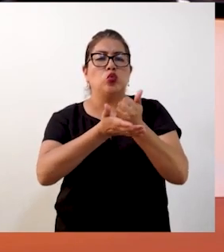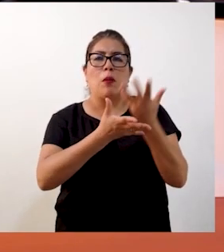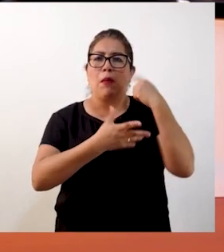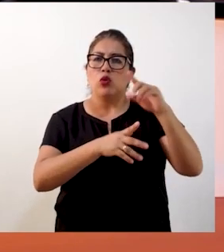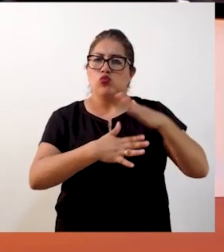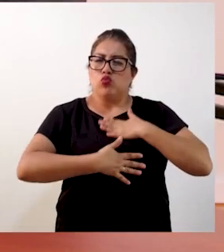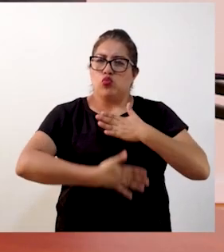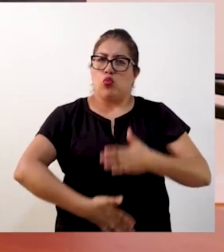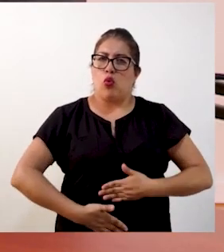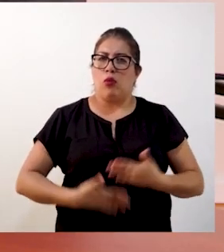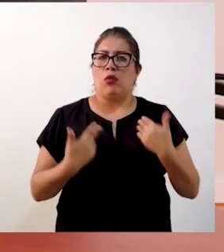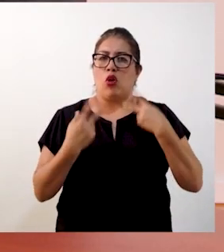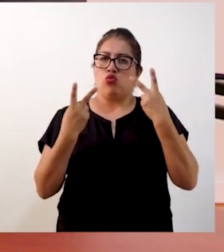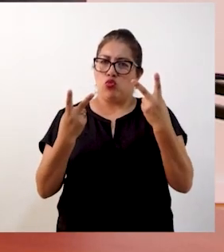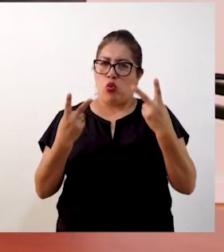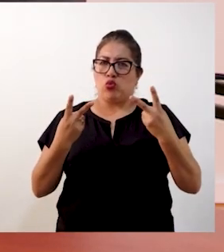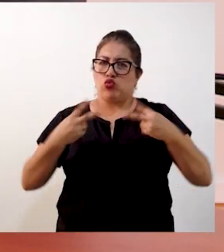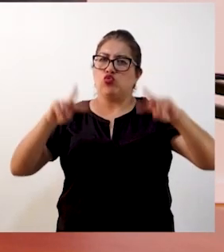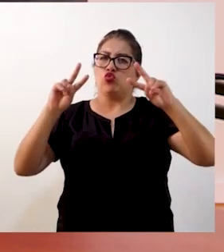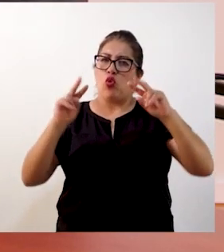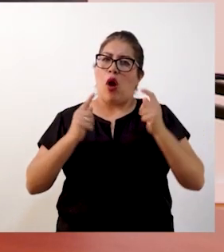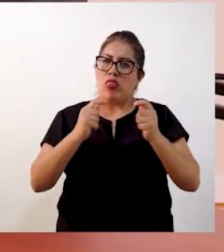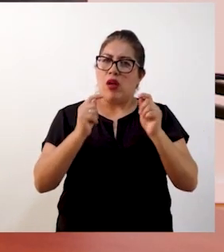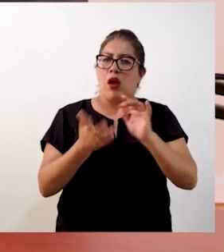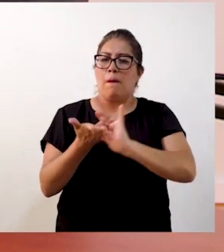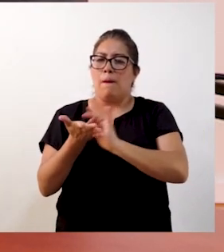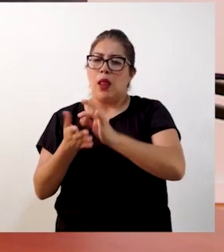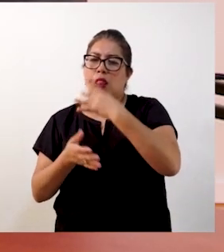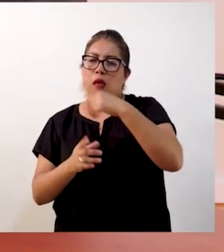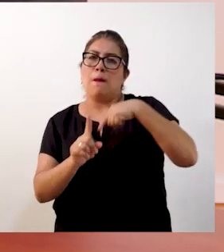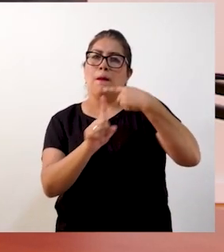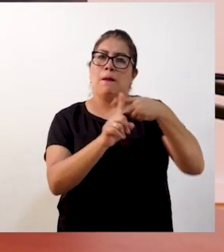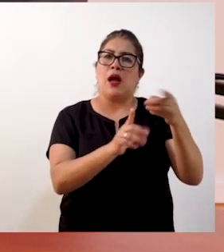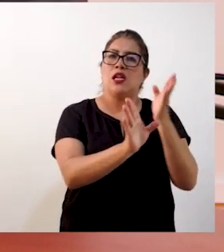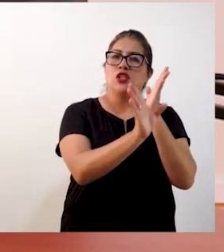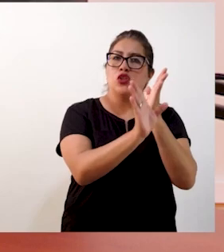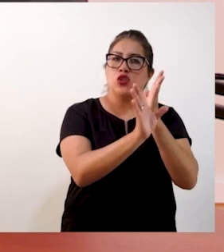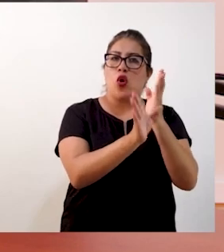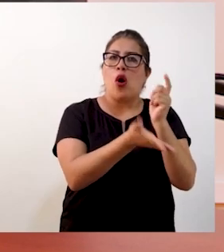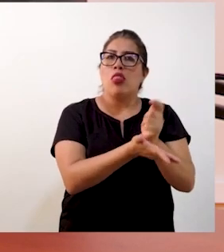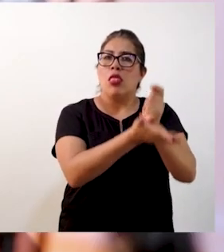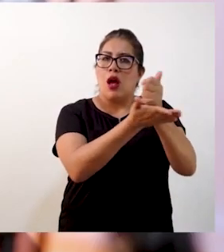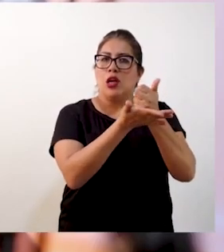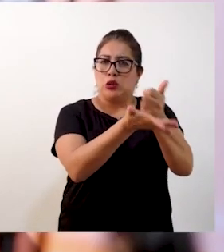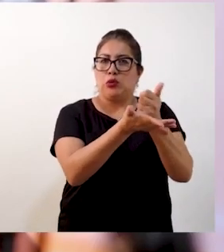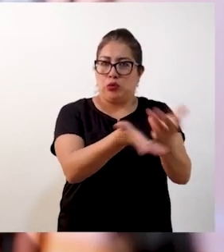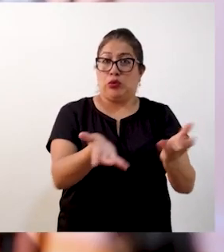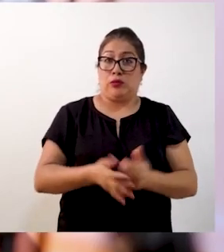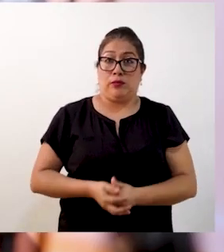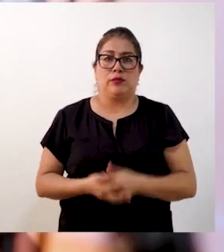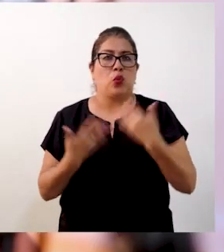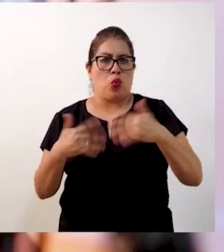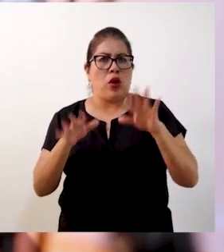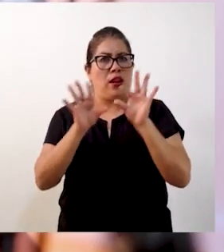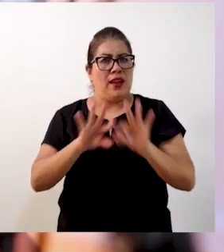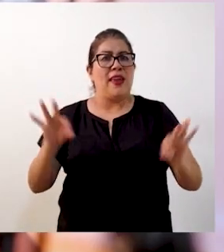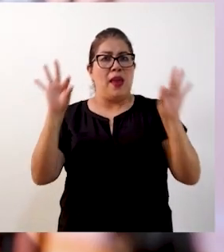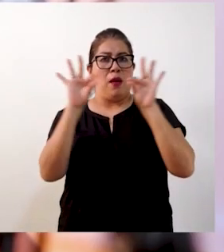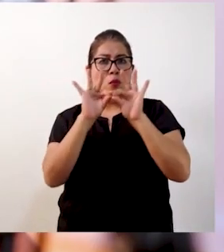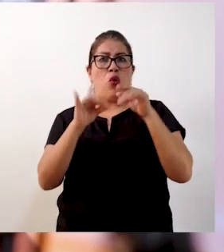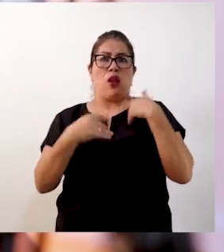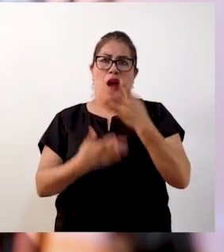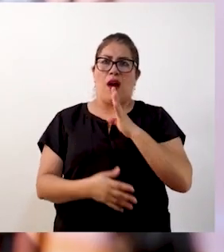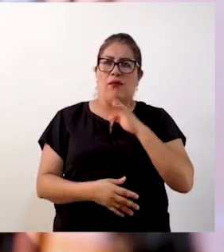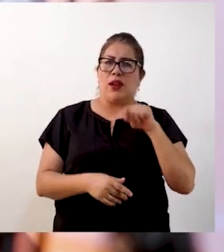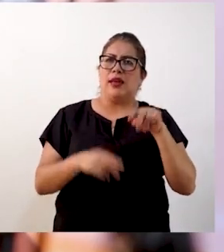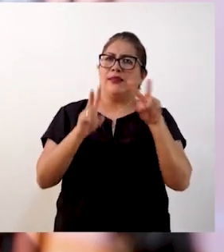un tratamiento doble, por un lado las medicinas y por otro lado la psicoterapia. Qué importante, doctor, tocar este tema justo